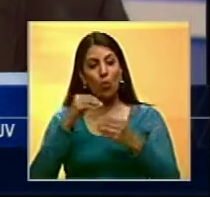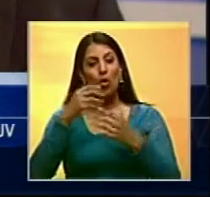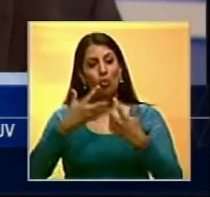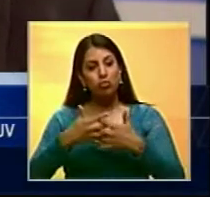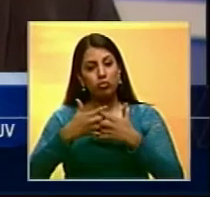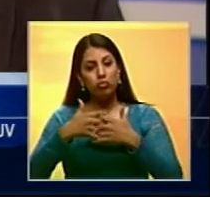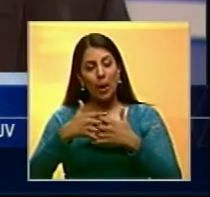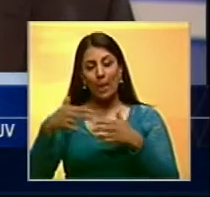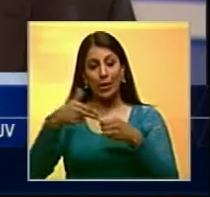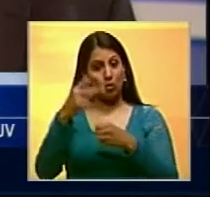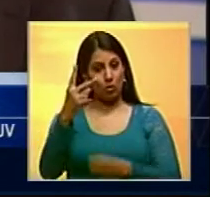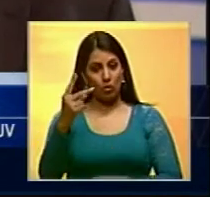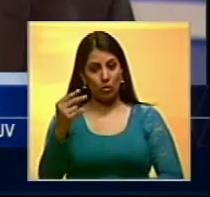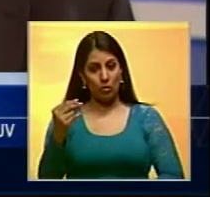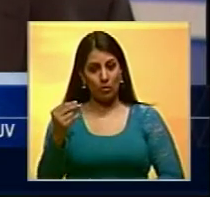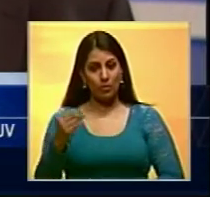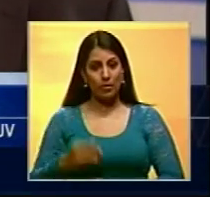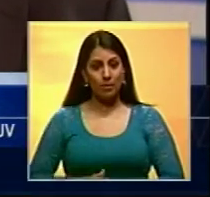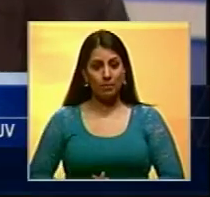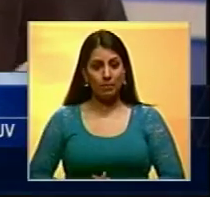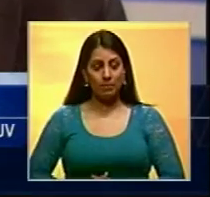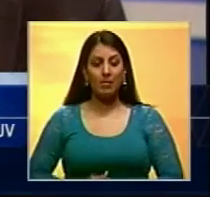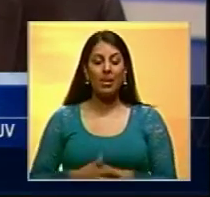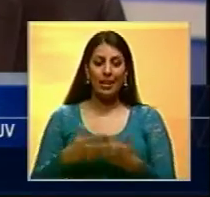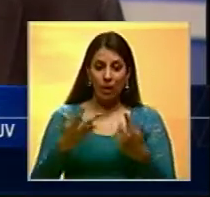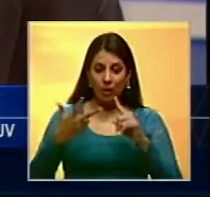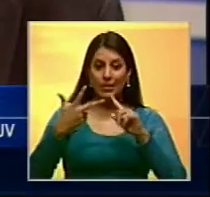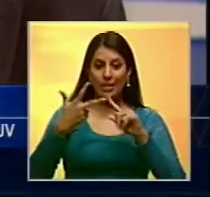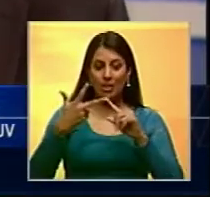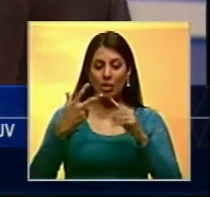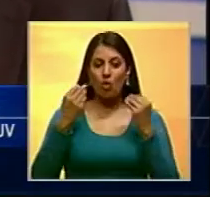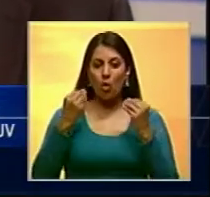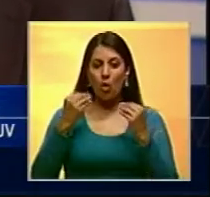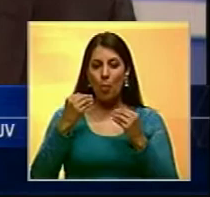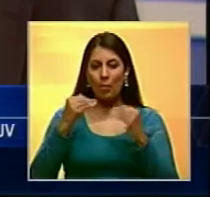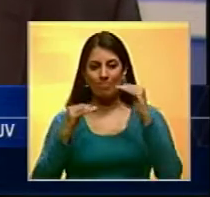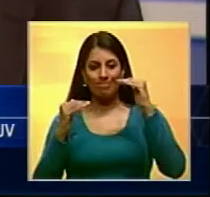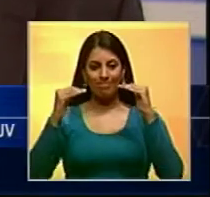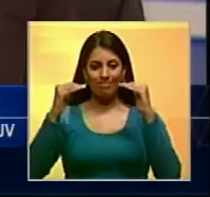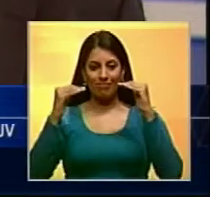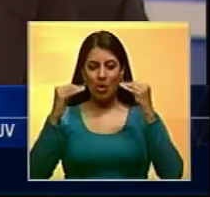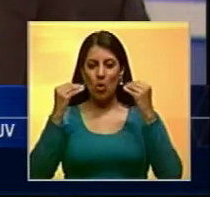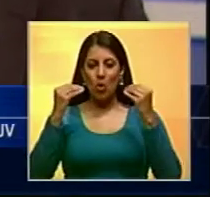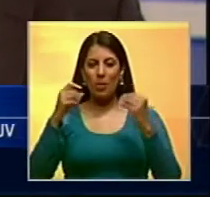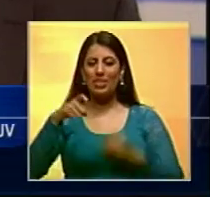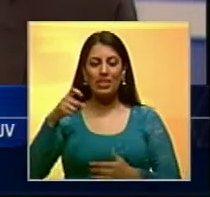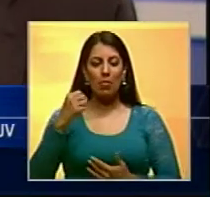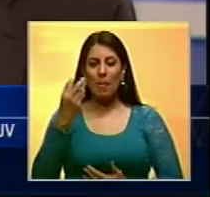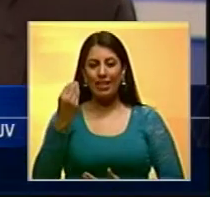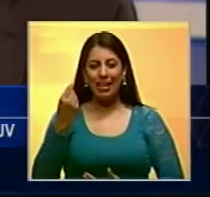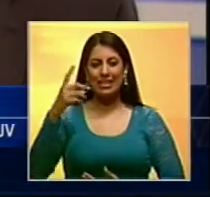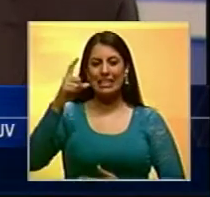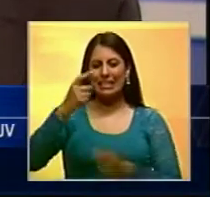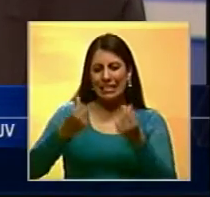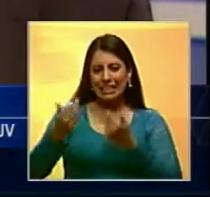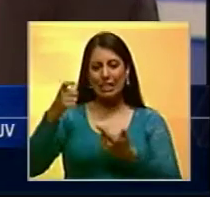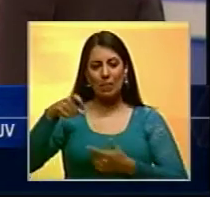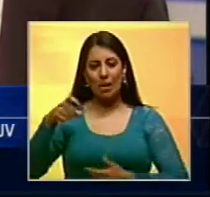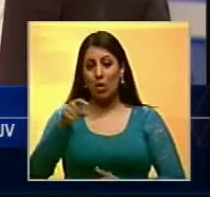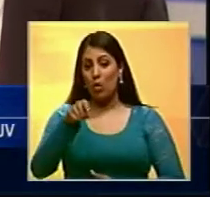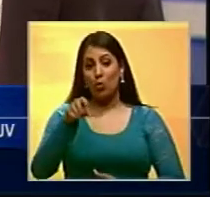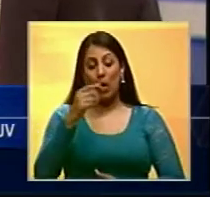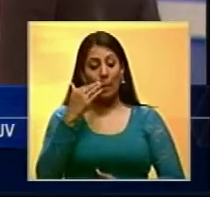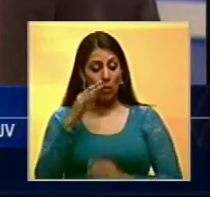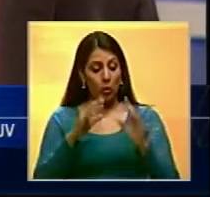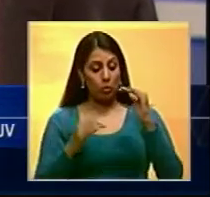producción no petrolera. Y en tercer lugar, cómo equilibrar. Para equilibrar necesitamos muchos recursos. Tú no